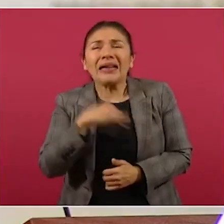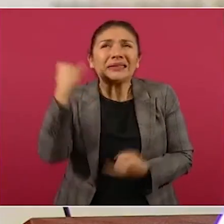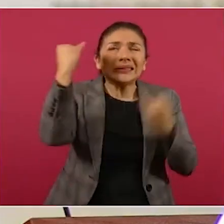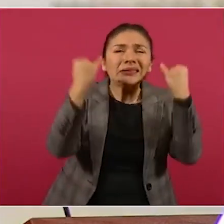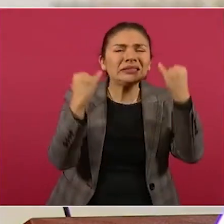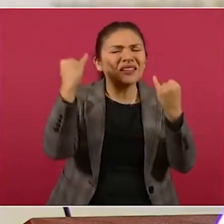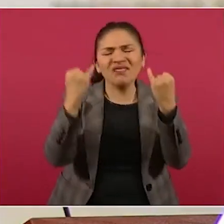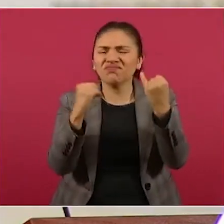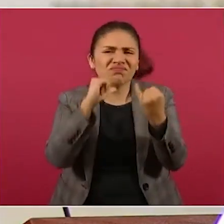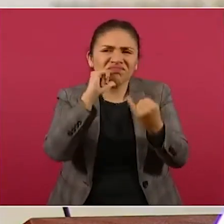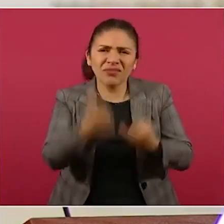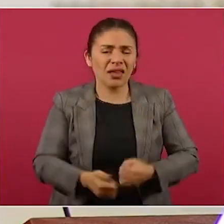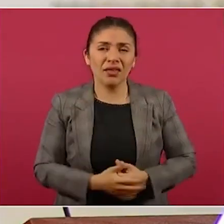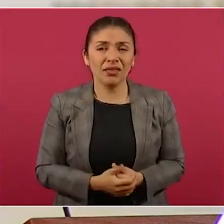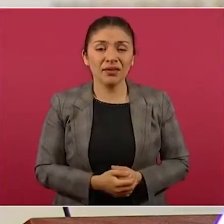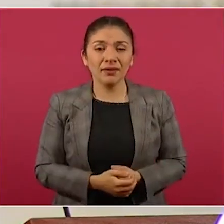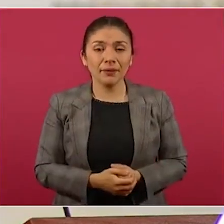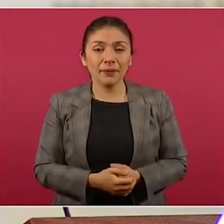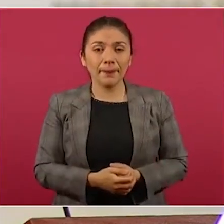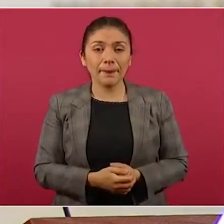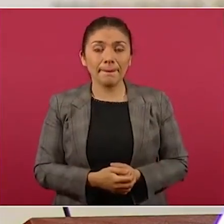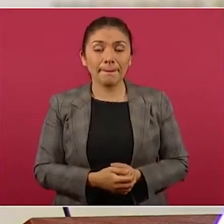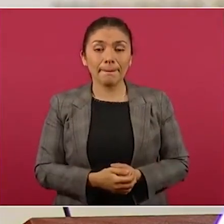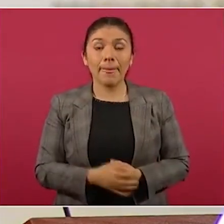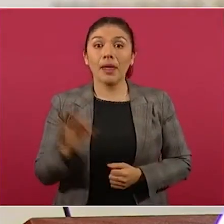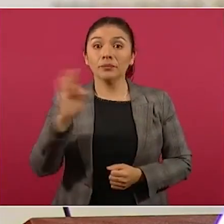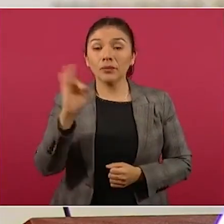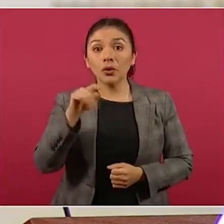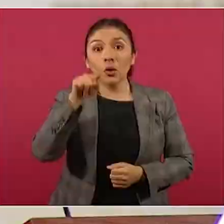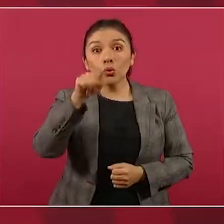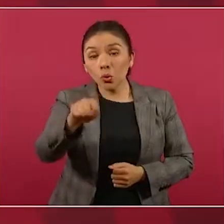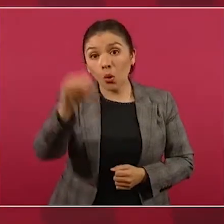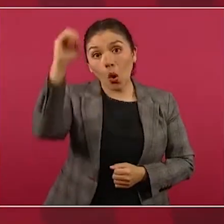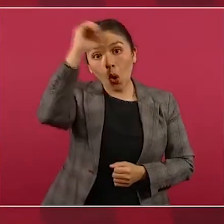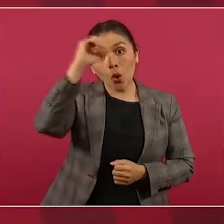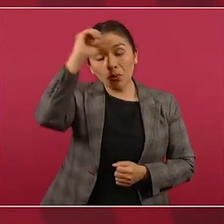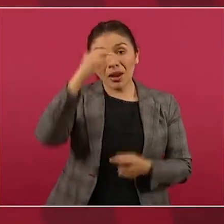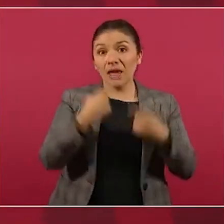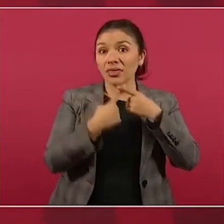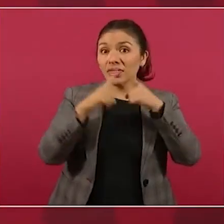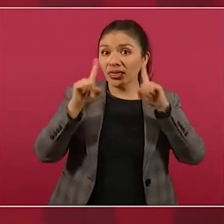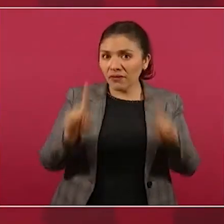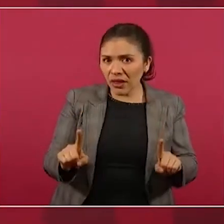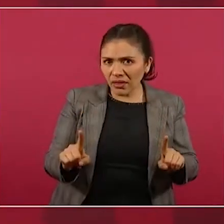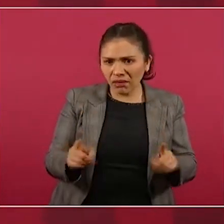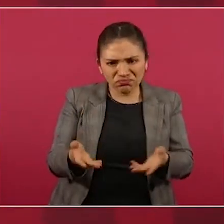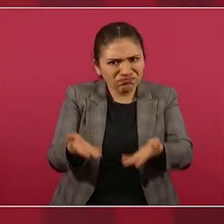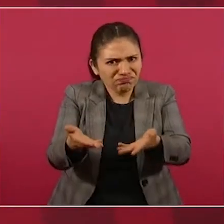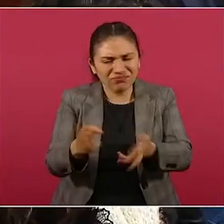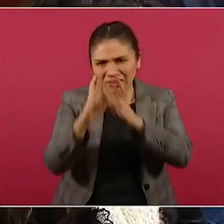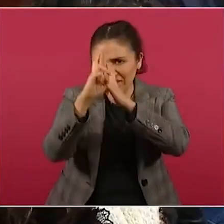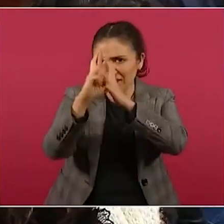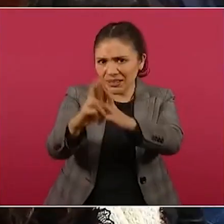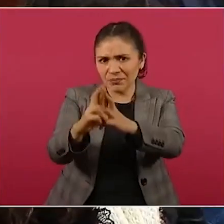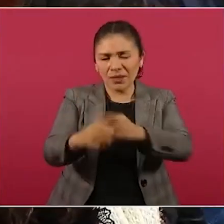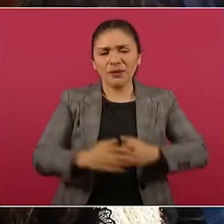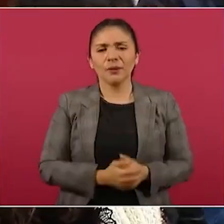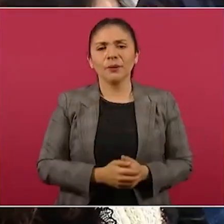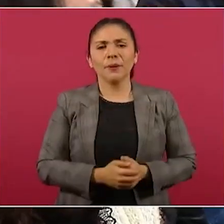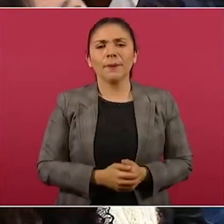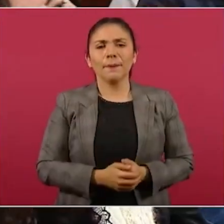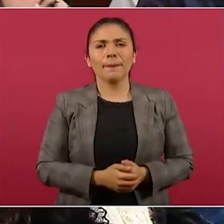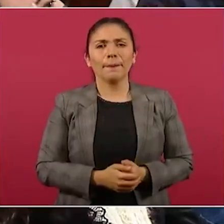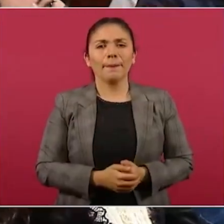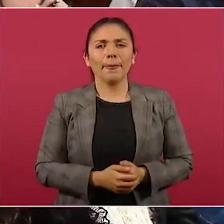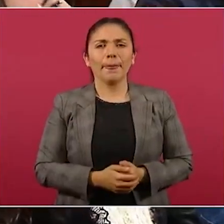Entonces, si tú opinas distinto, Yo respeto. Yo no opino tu punto